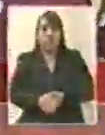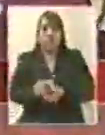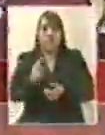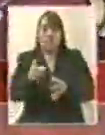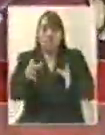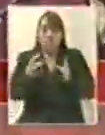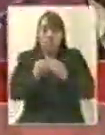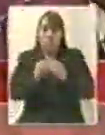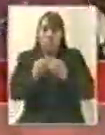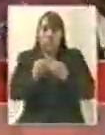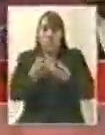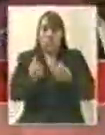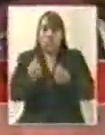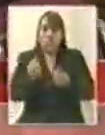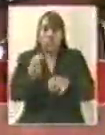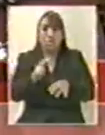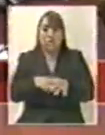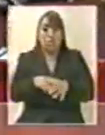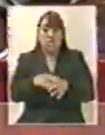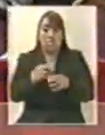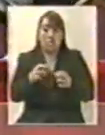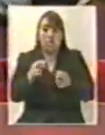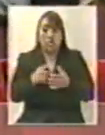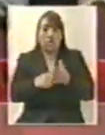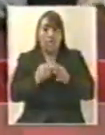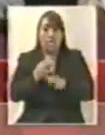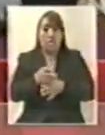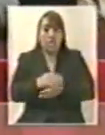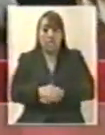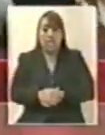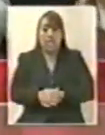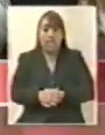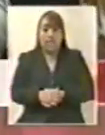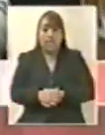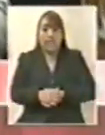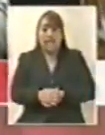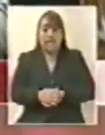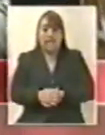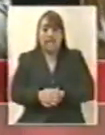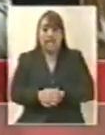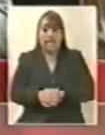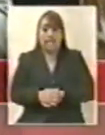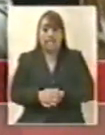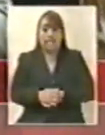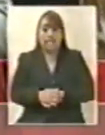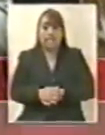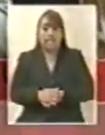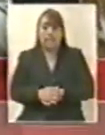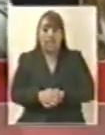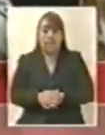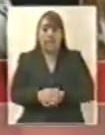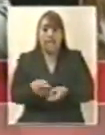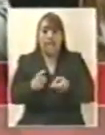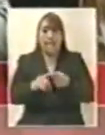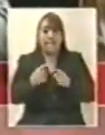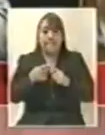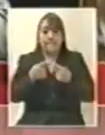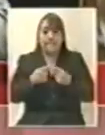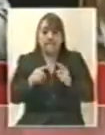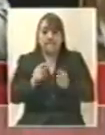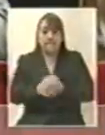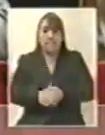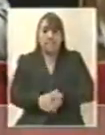van desde las diferencias, confrontaciones y conflictos al interior del